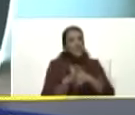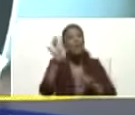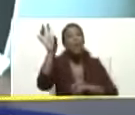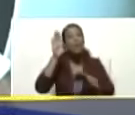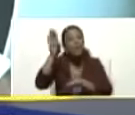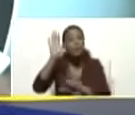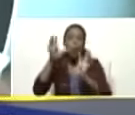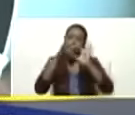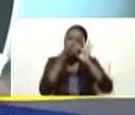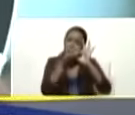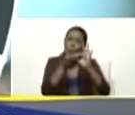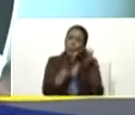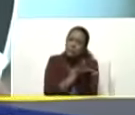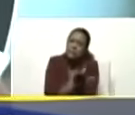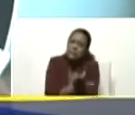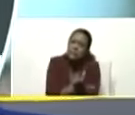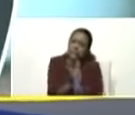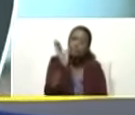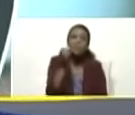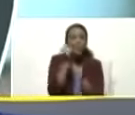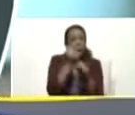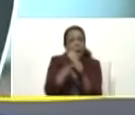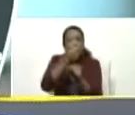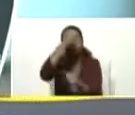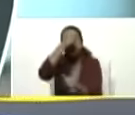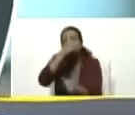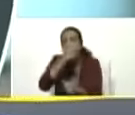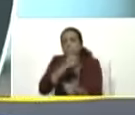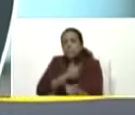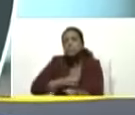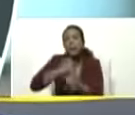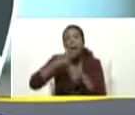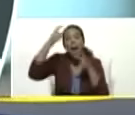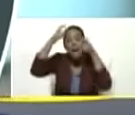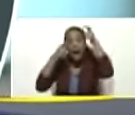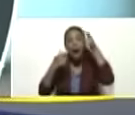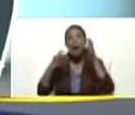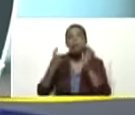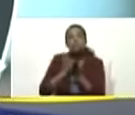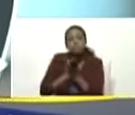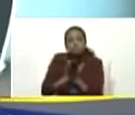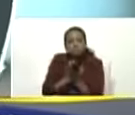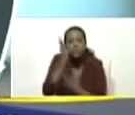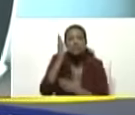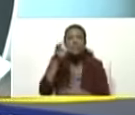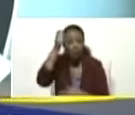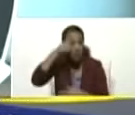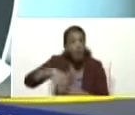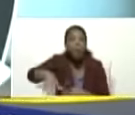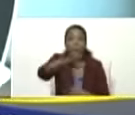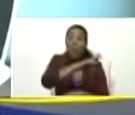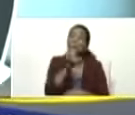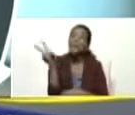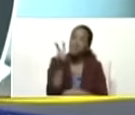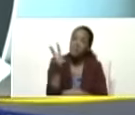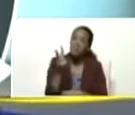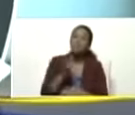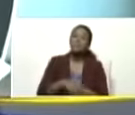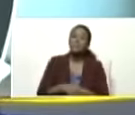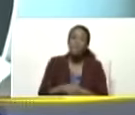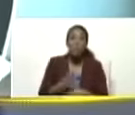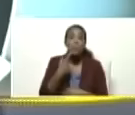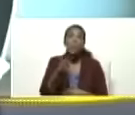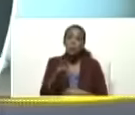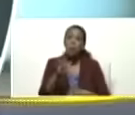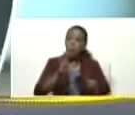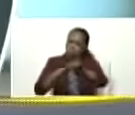que fue leal, como usted lo ha dicho. Ha sido leal al comandante Chávez, pero también al pueblo y a Venezuela. Porque le